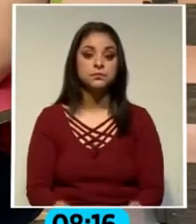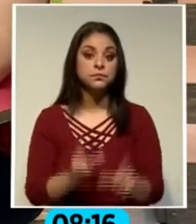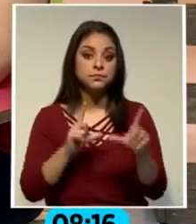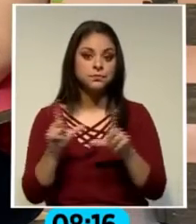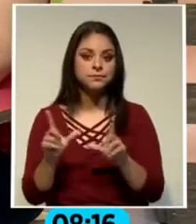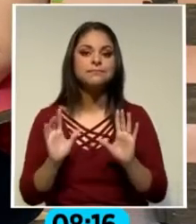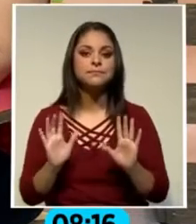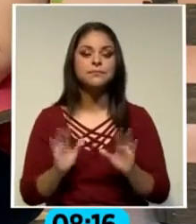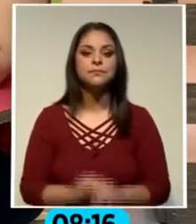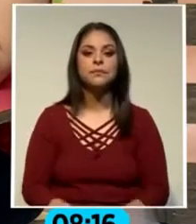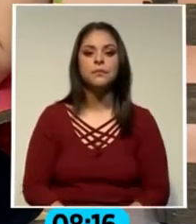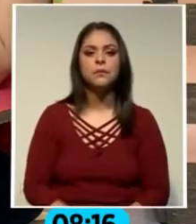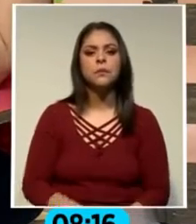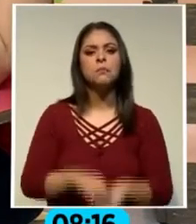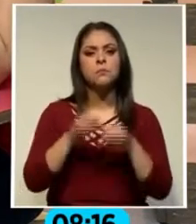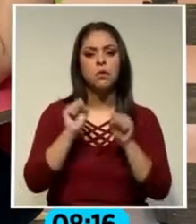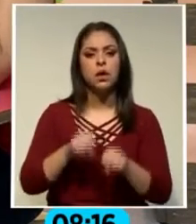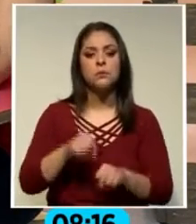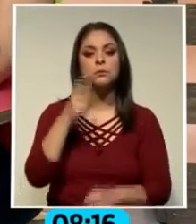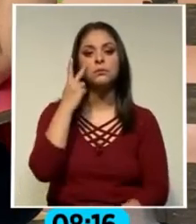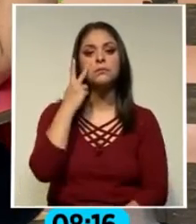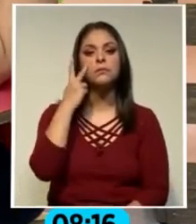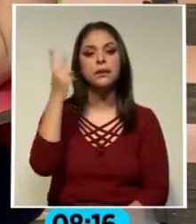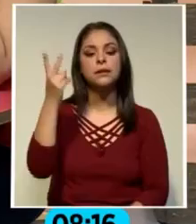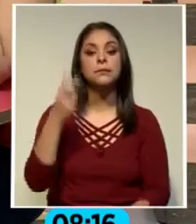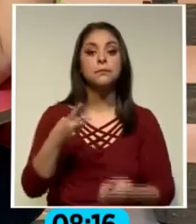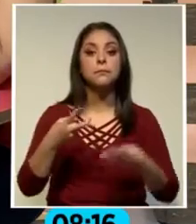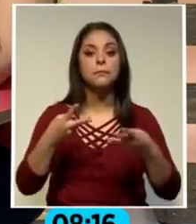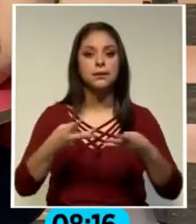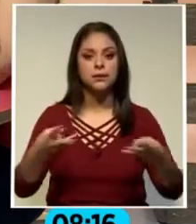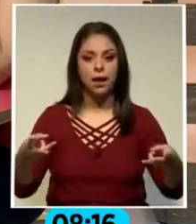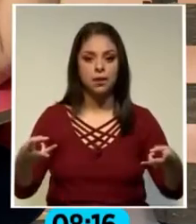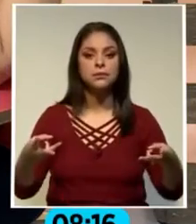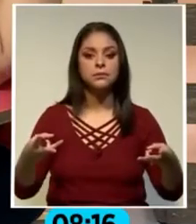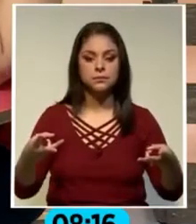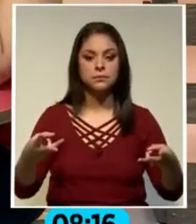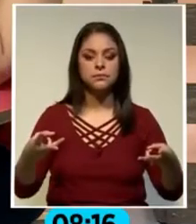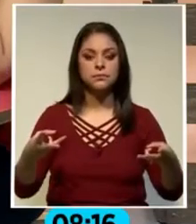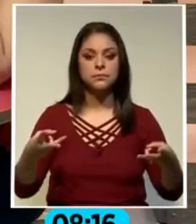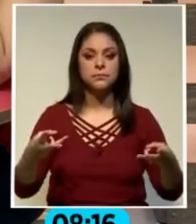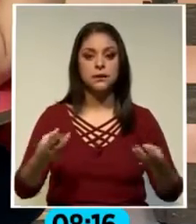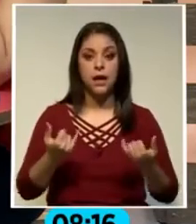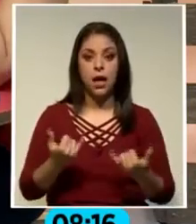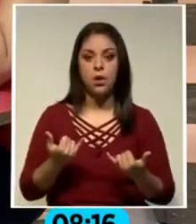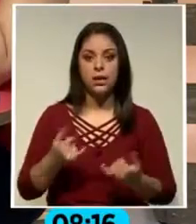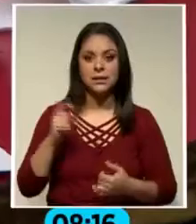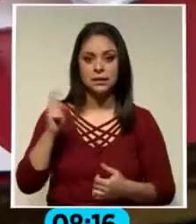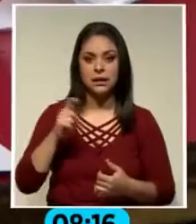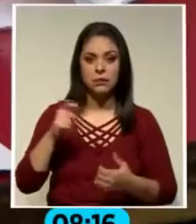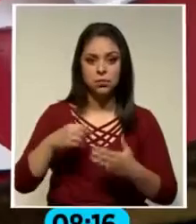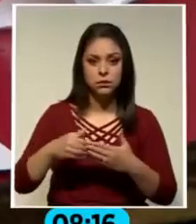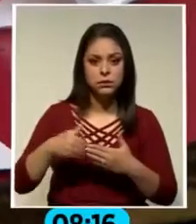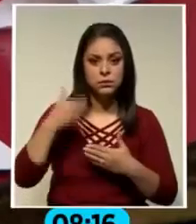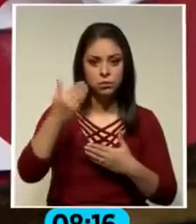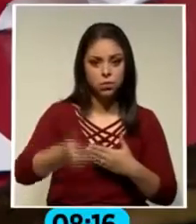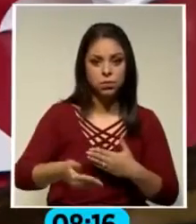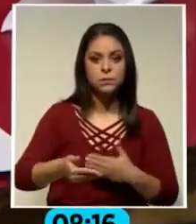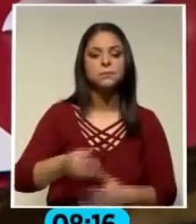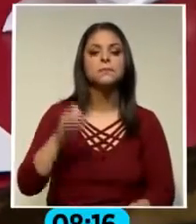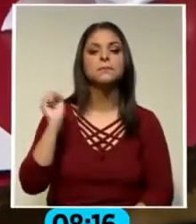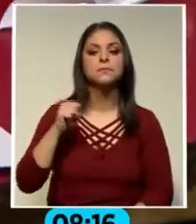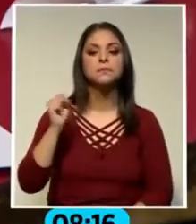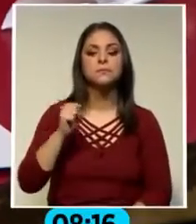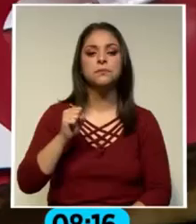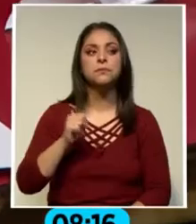Gwen, si vamos a ver los materiales que... qué vamos a ocupar después? ¿Qué vamos a ocupar después?